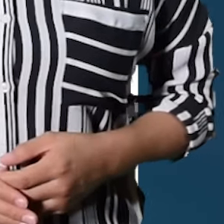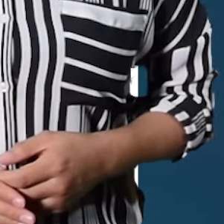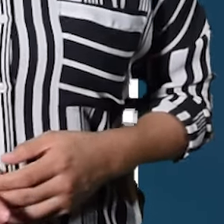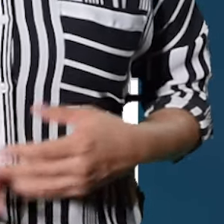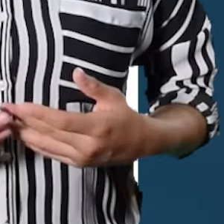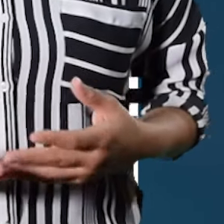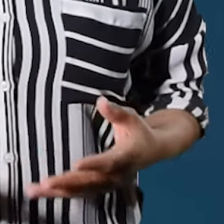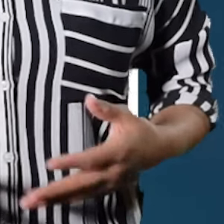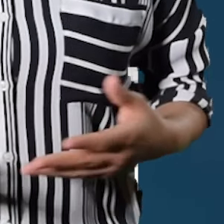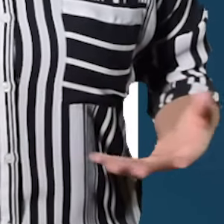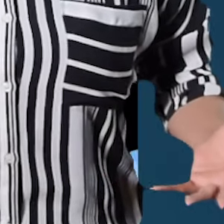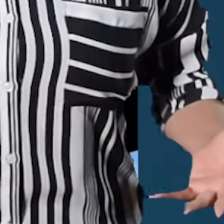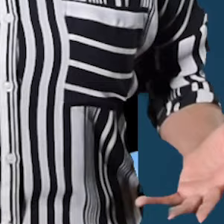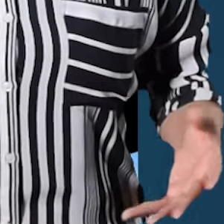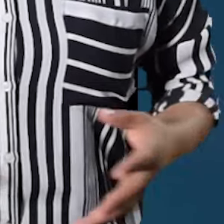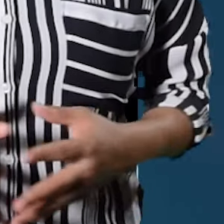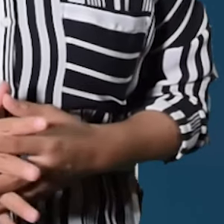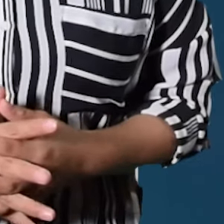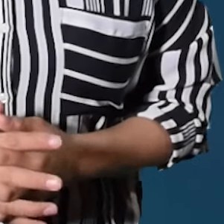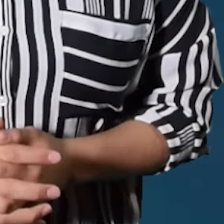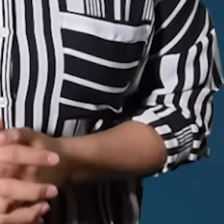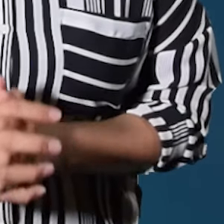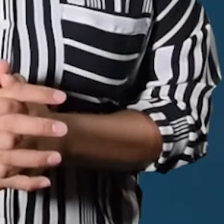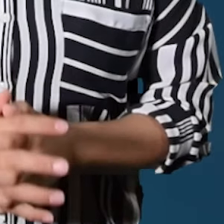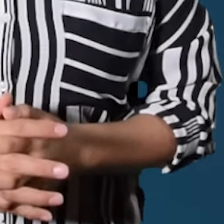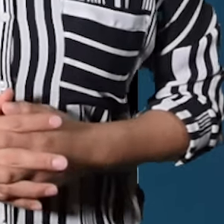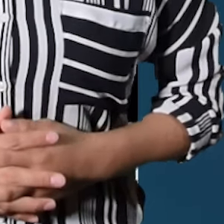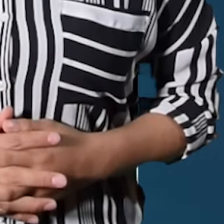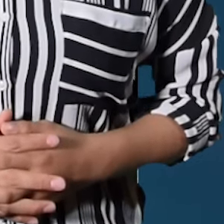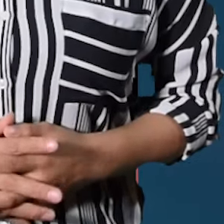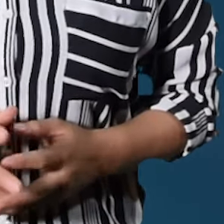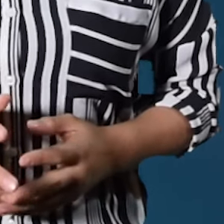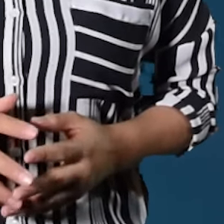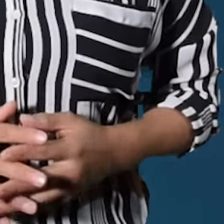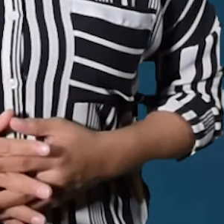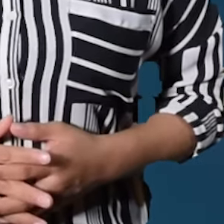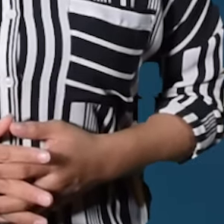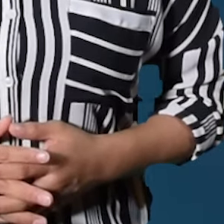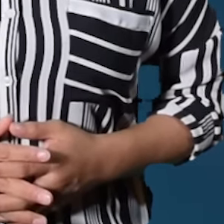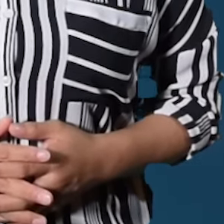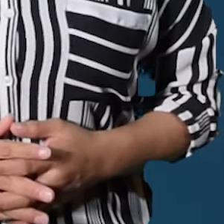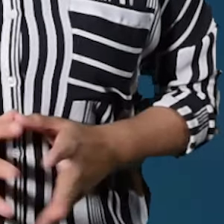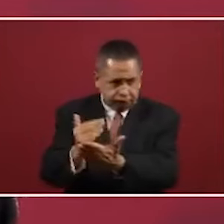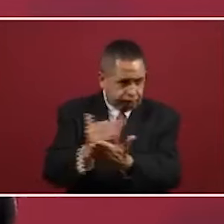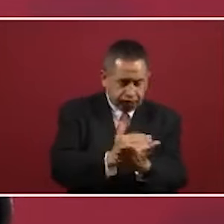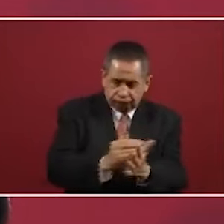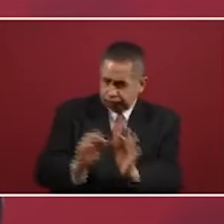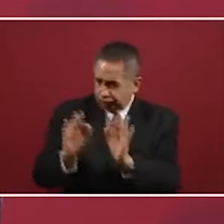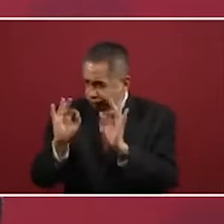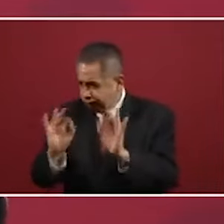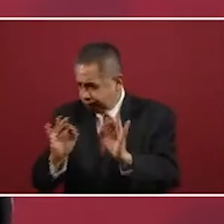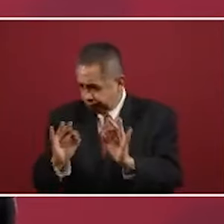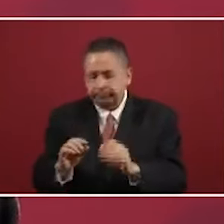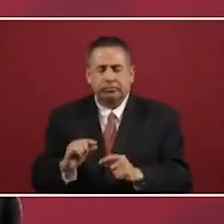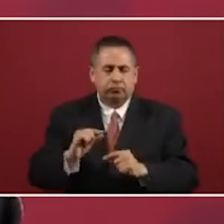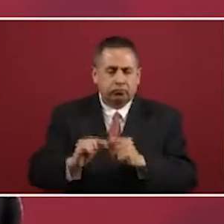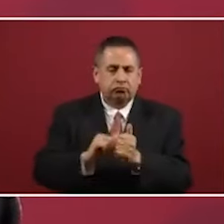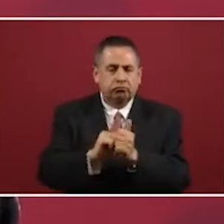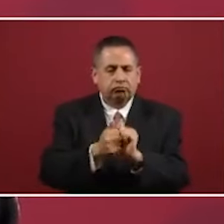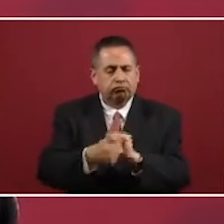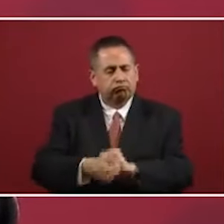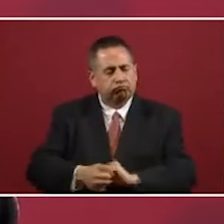el tema y, de ser pues necesario, se ofrecerán disculpas y se volverá a contratar. Poco a poco,